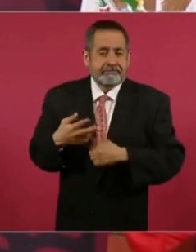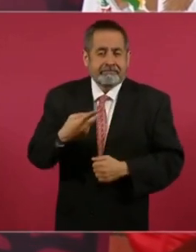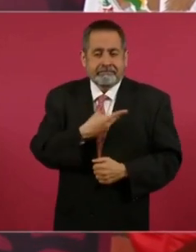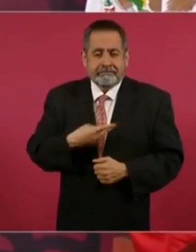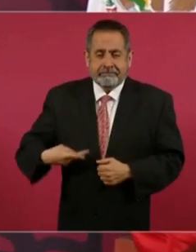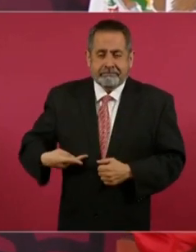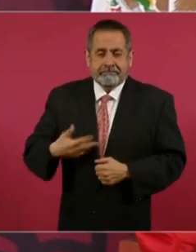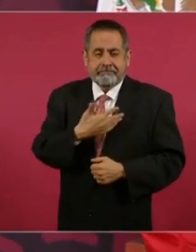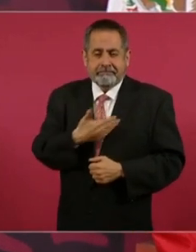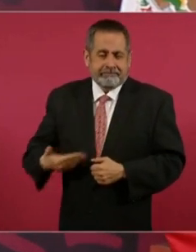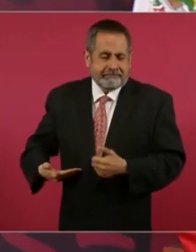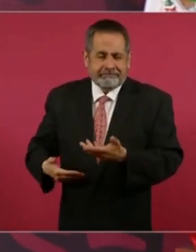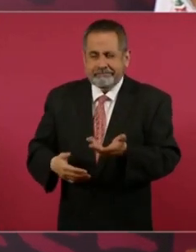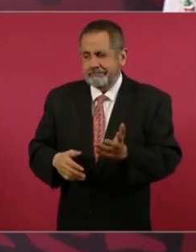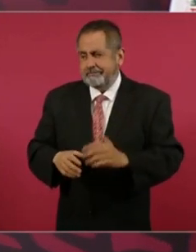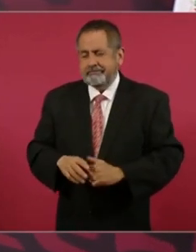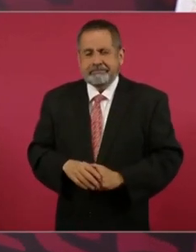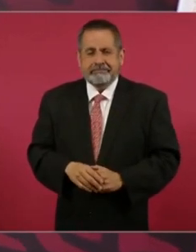vicepresidente